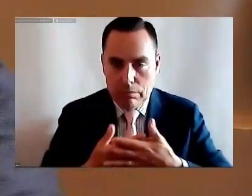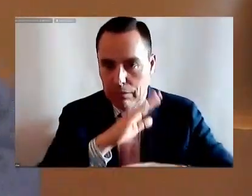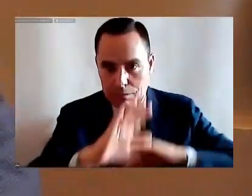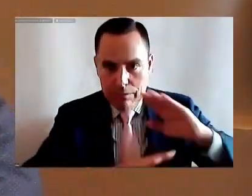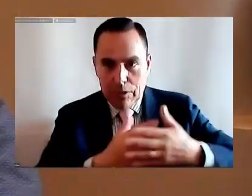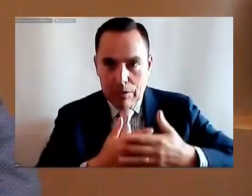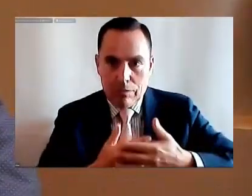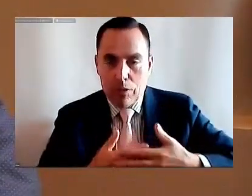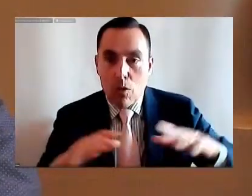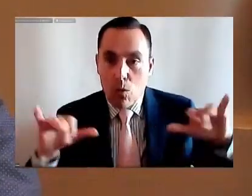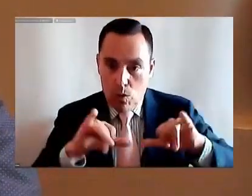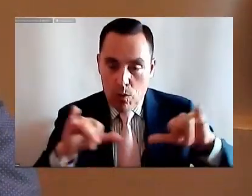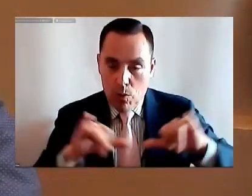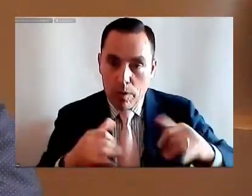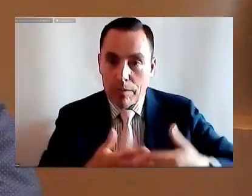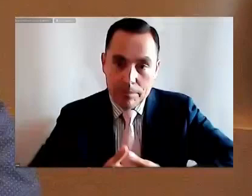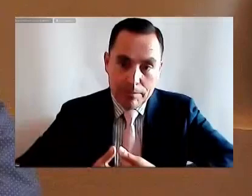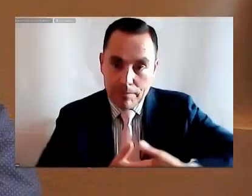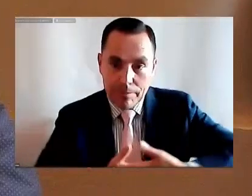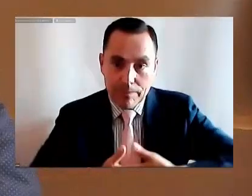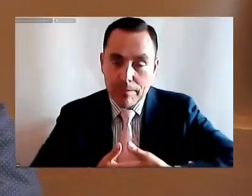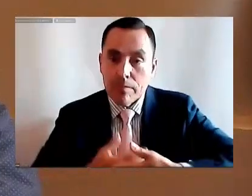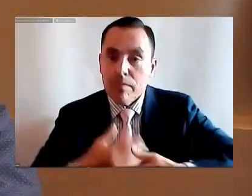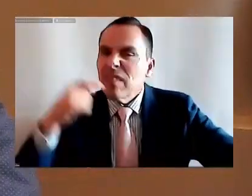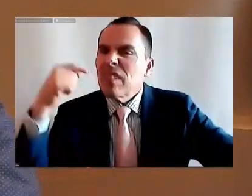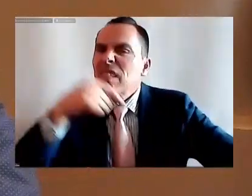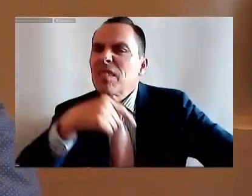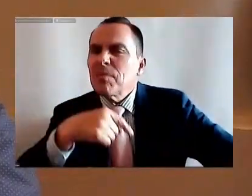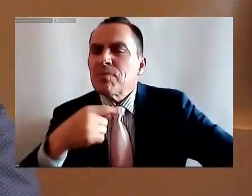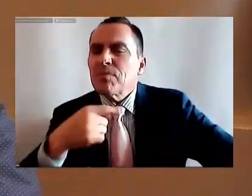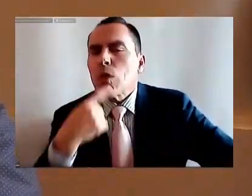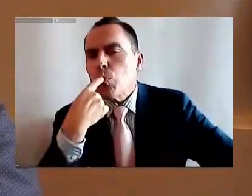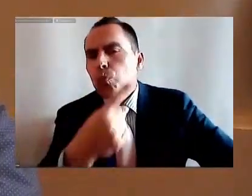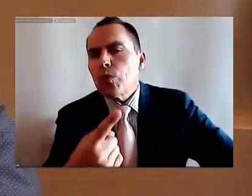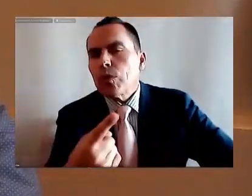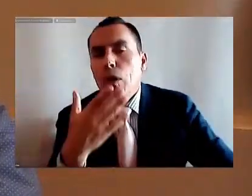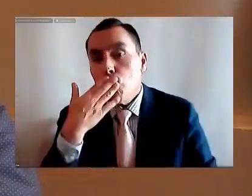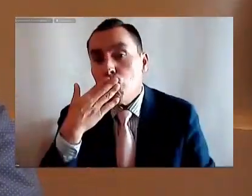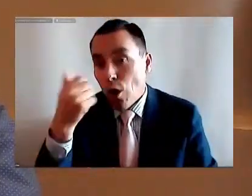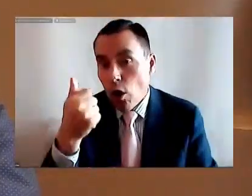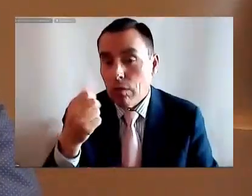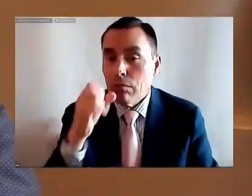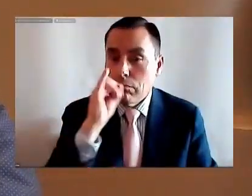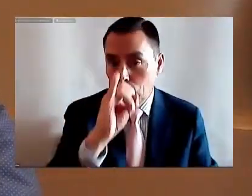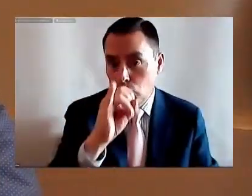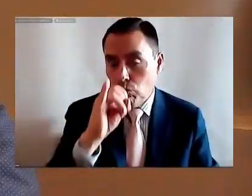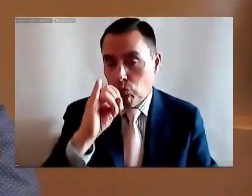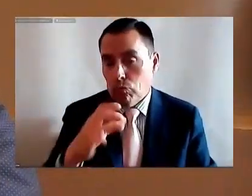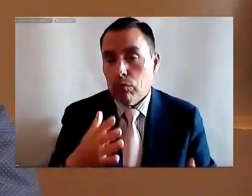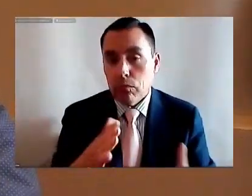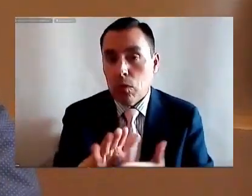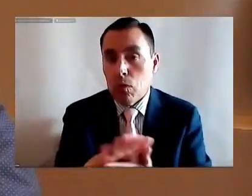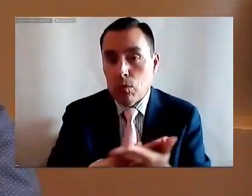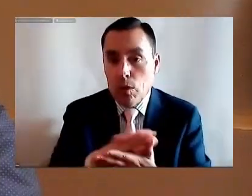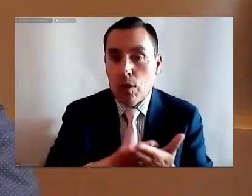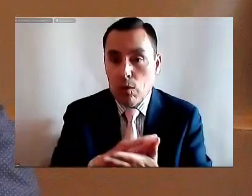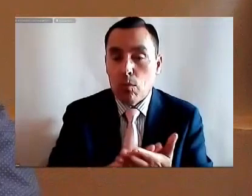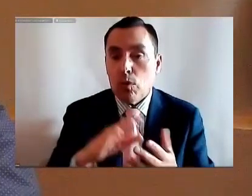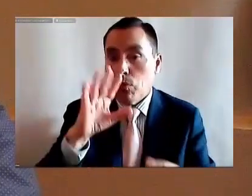de la pregunta que es por ahí. Ahora, ¿podríamos mejorar todo esto? Bueno, evidente, podríamos tratar de ser como los escandinavos y